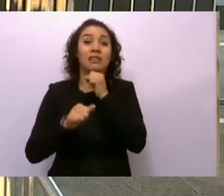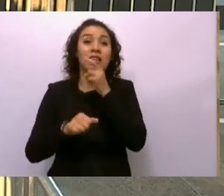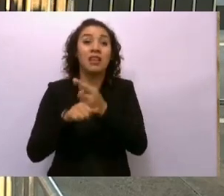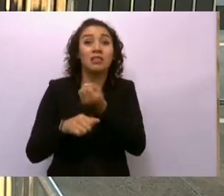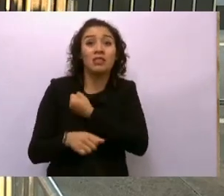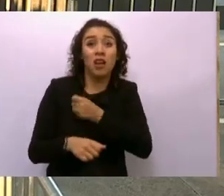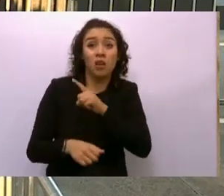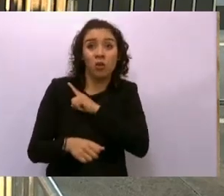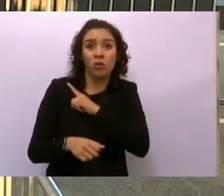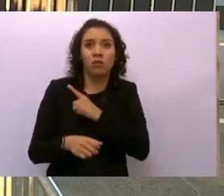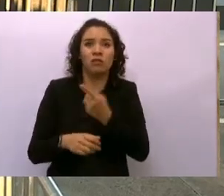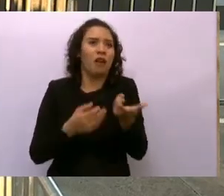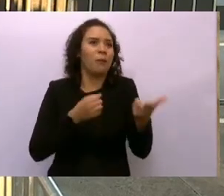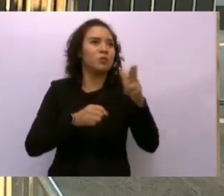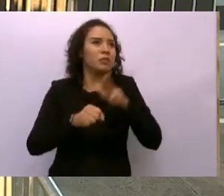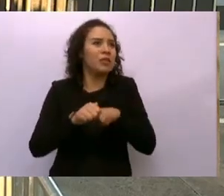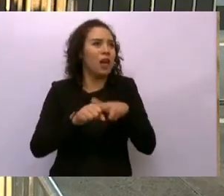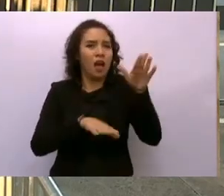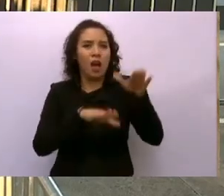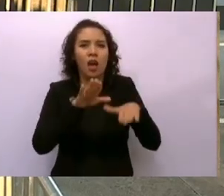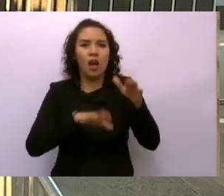imagínense, hospitales